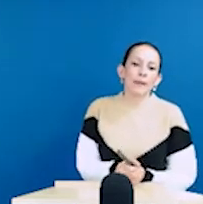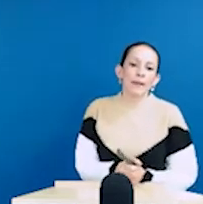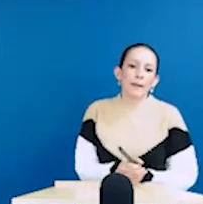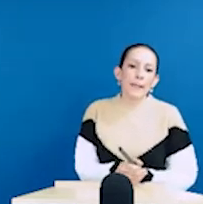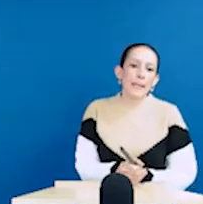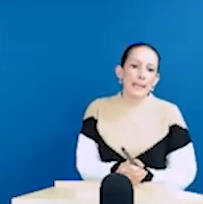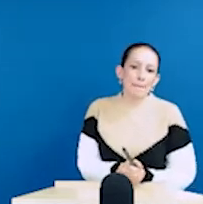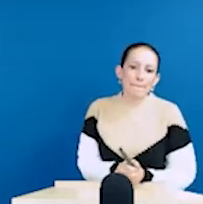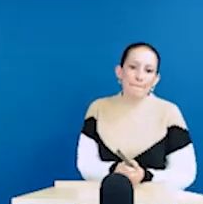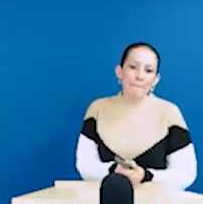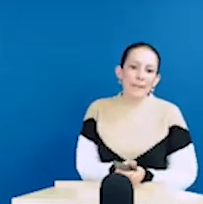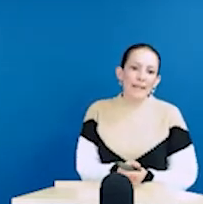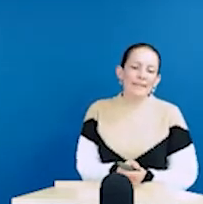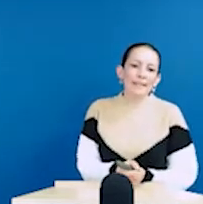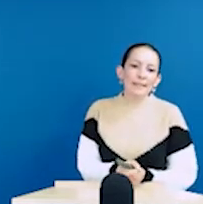especialistas.